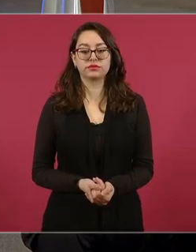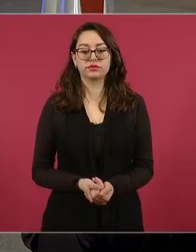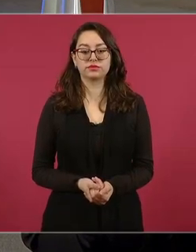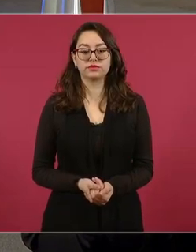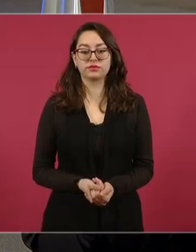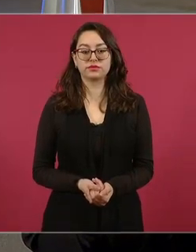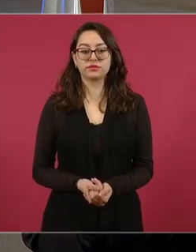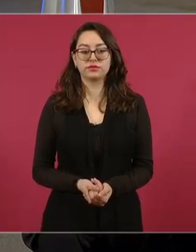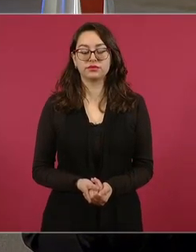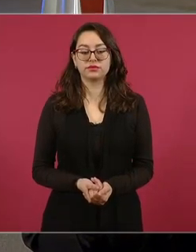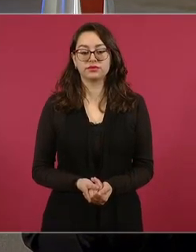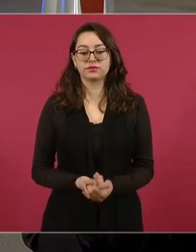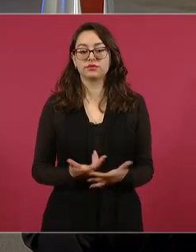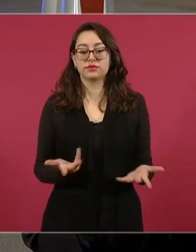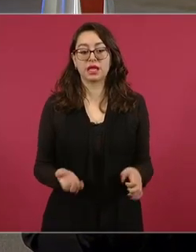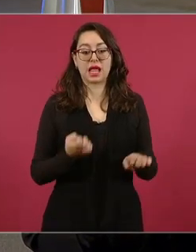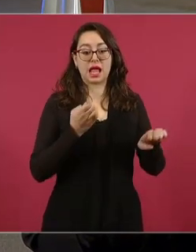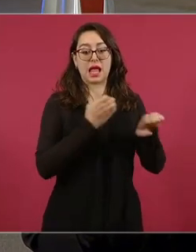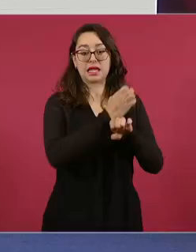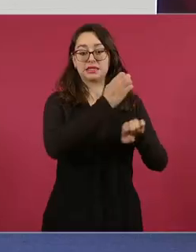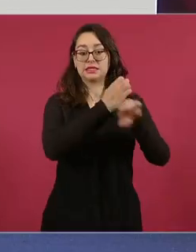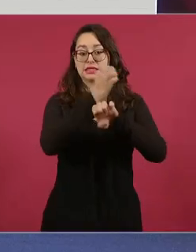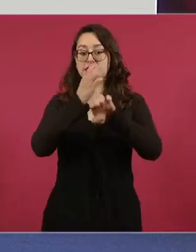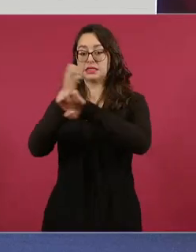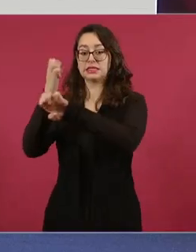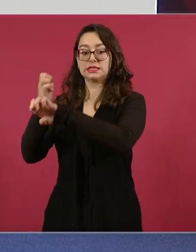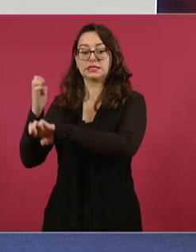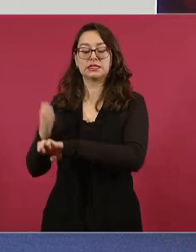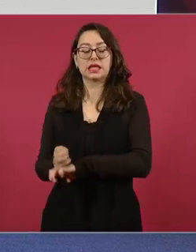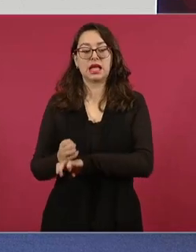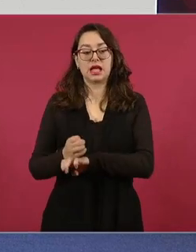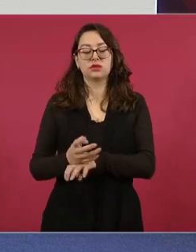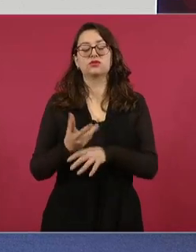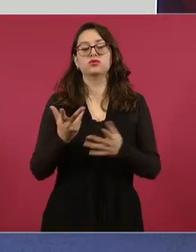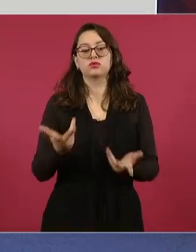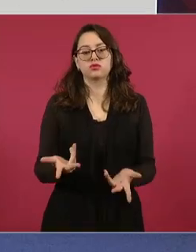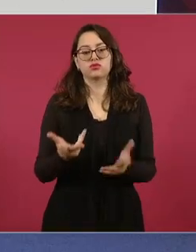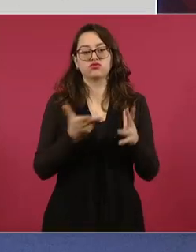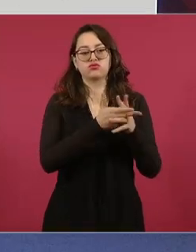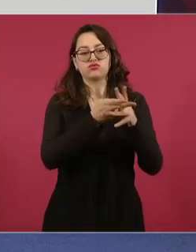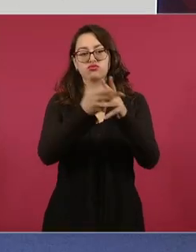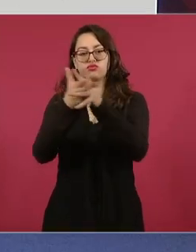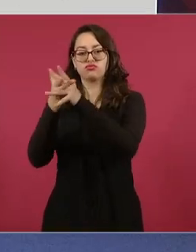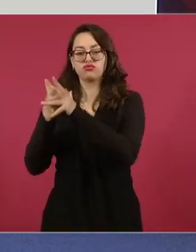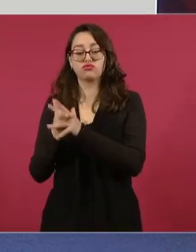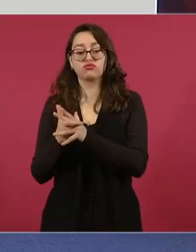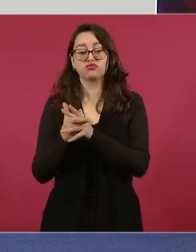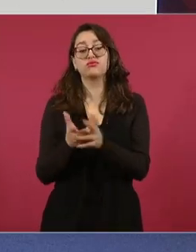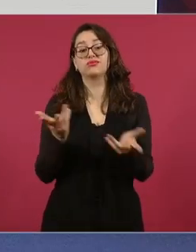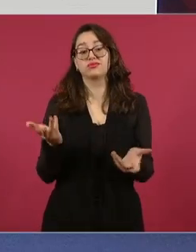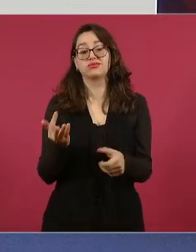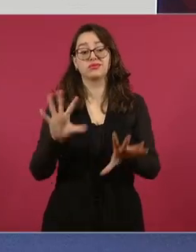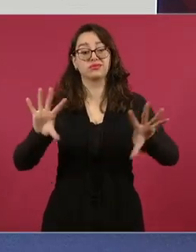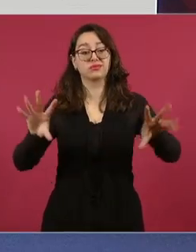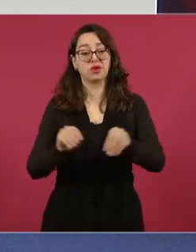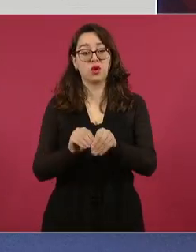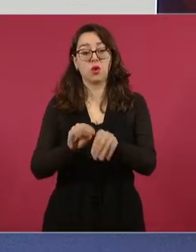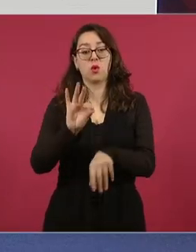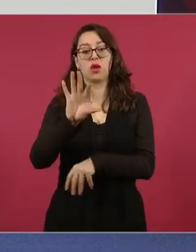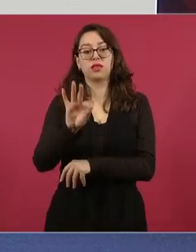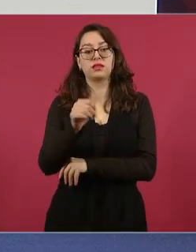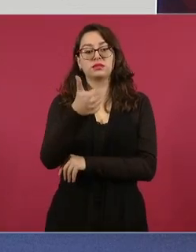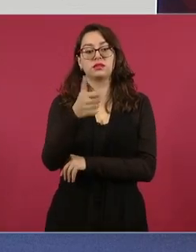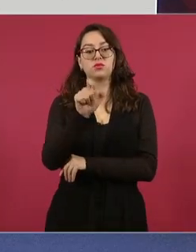dolosos por cada una de las entidades, en donde seis entidades representan el cuarenta y seis punto